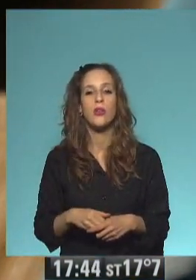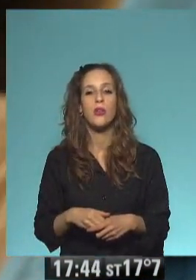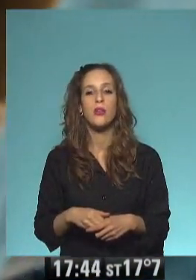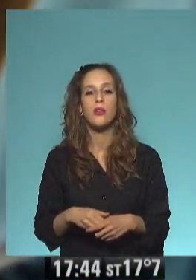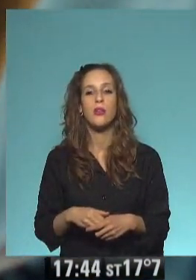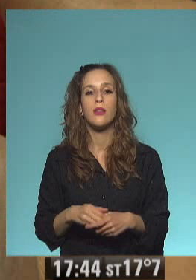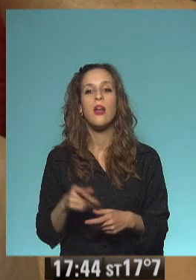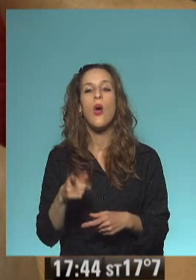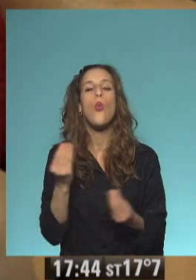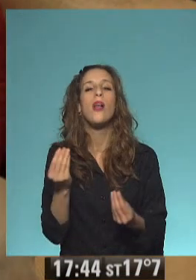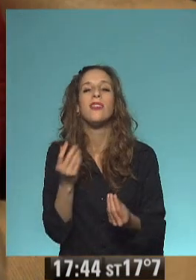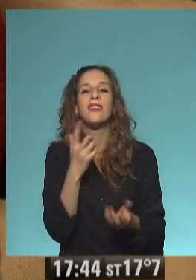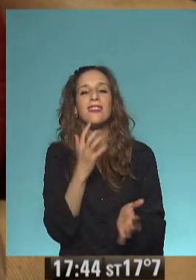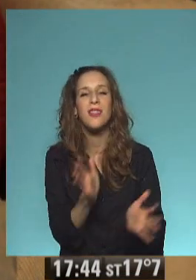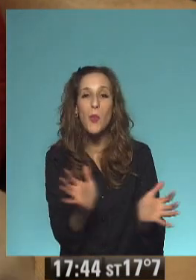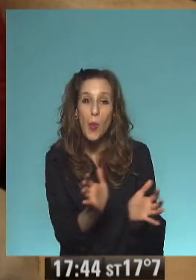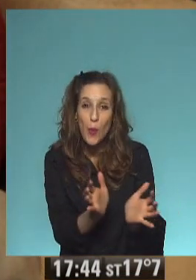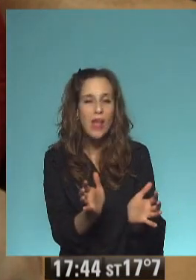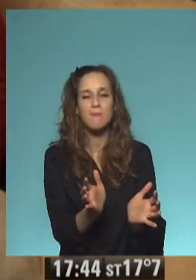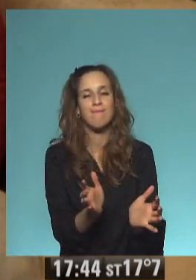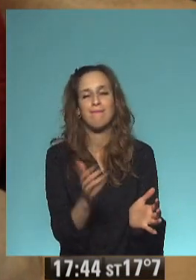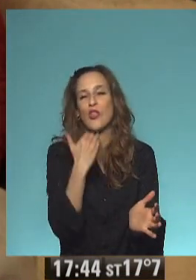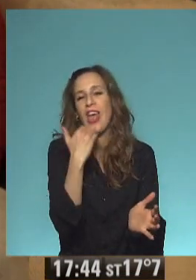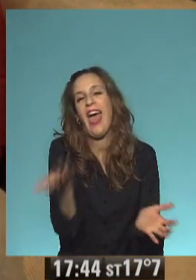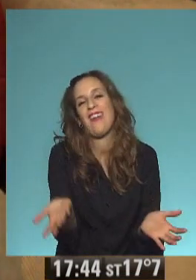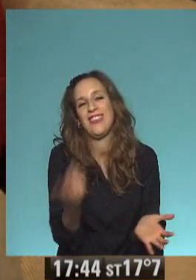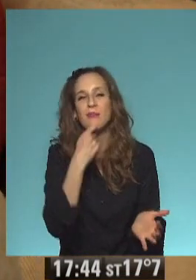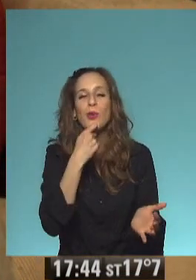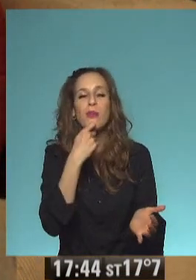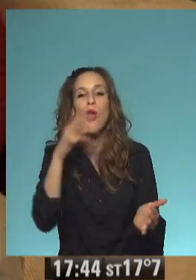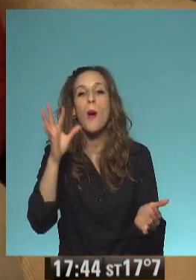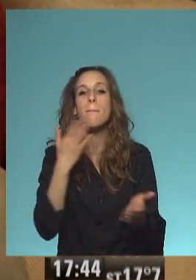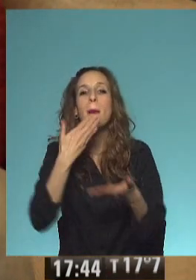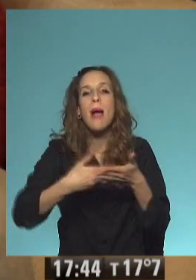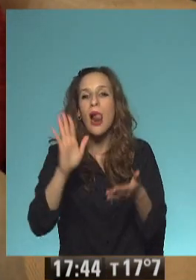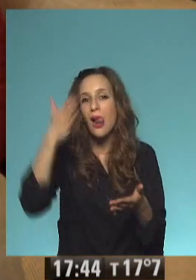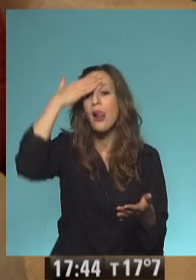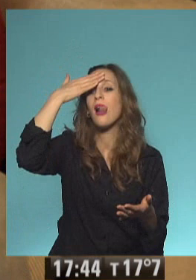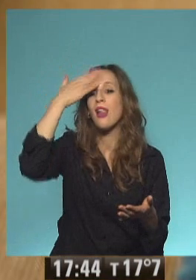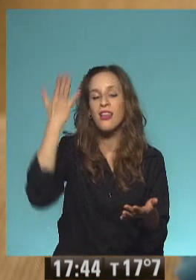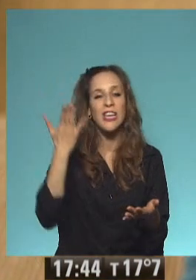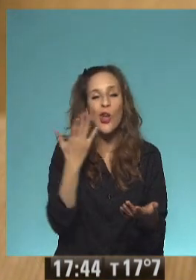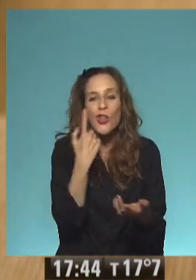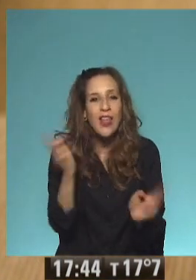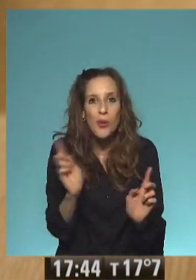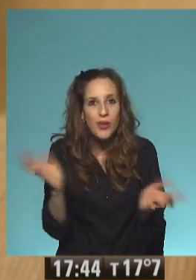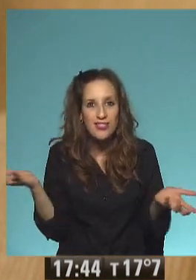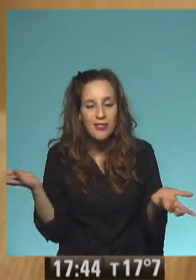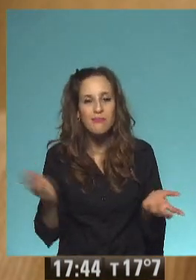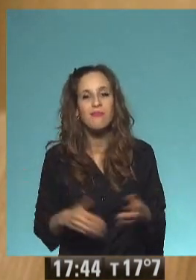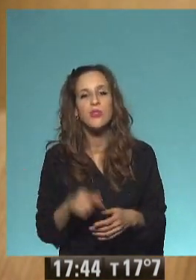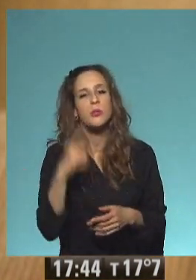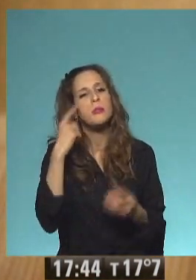cuando somos bebés. Cuando somos muy chiquititos, si alguien nos pega un papelito en la cabeza, ¿qué haríamos? A